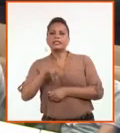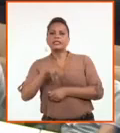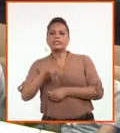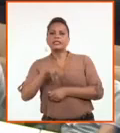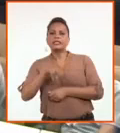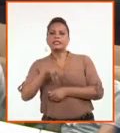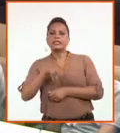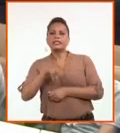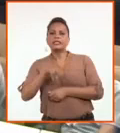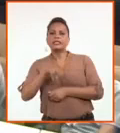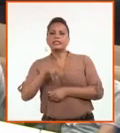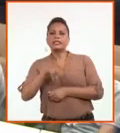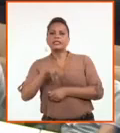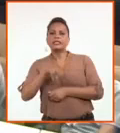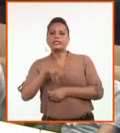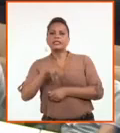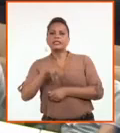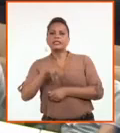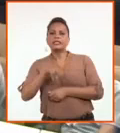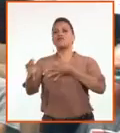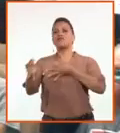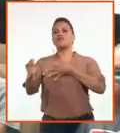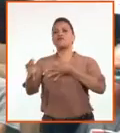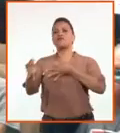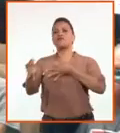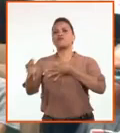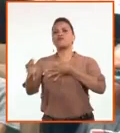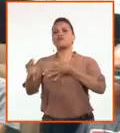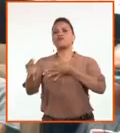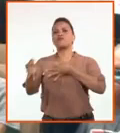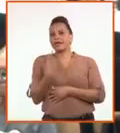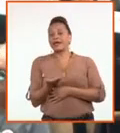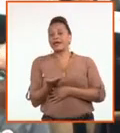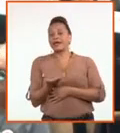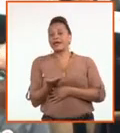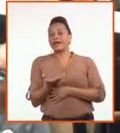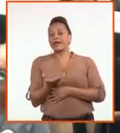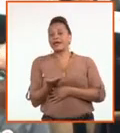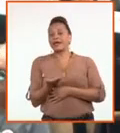tiene que revisar su funcionamiento. Pero tiene que revisar su funcionamiento desde ese escenario